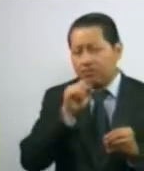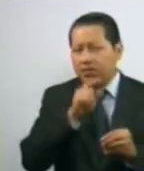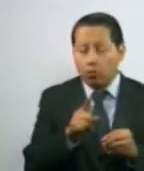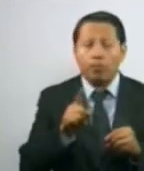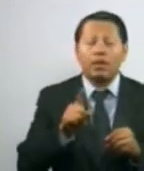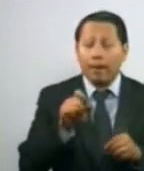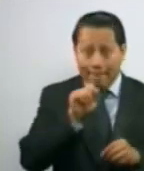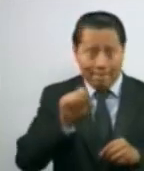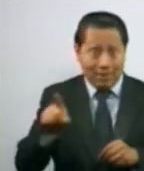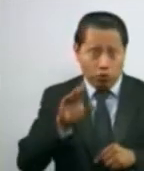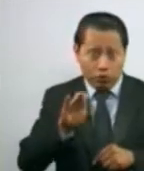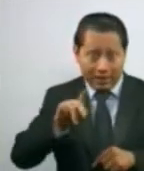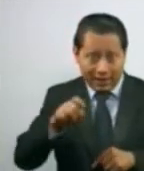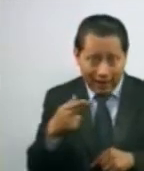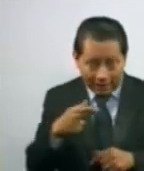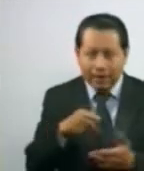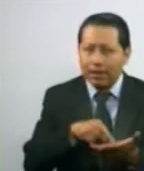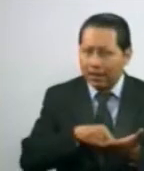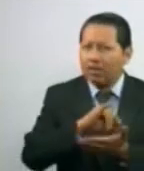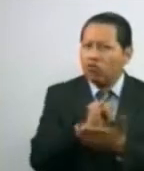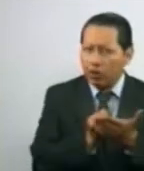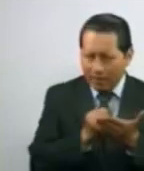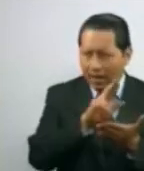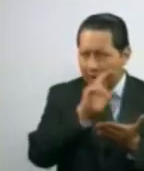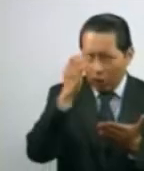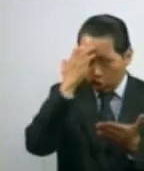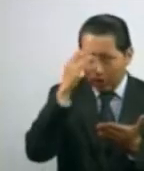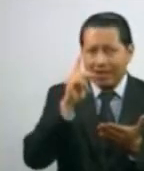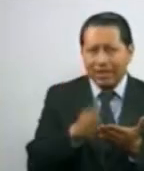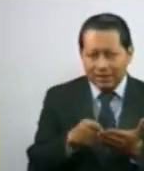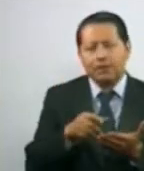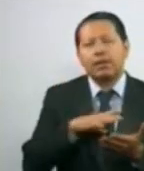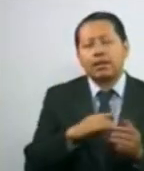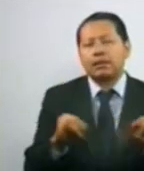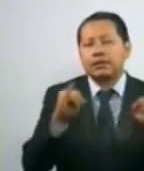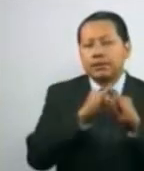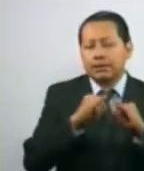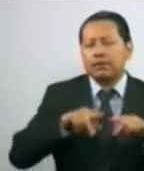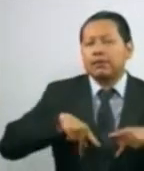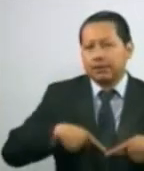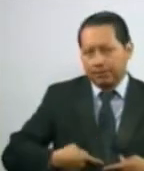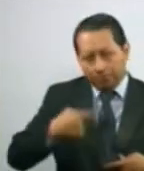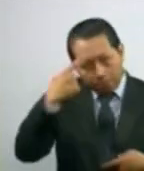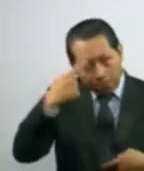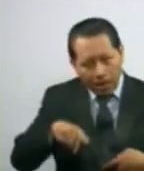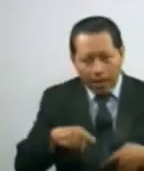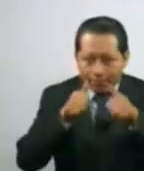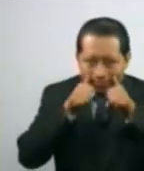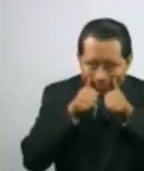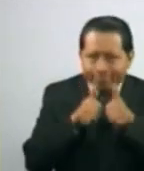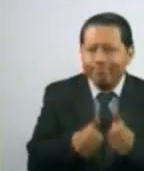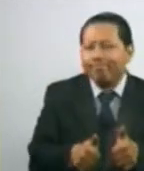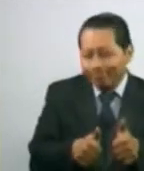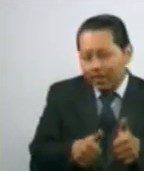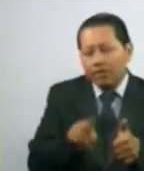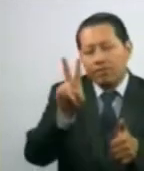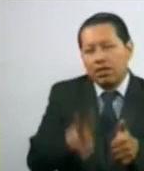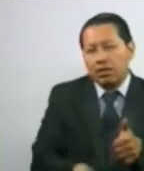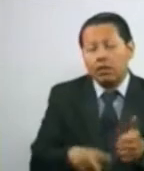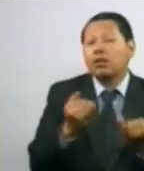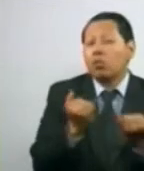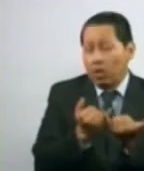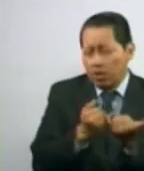Comisión Nacional reconoce en su informe que existe una debilidad institucional para atender esta crisis, pero también